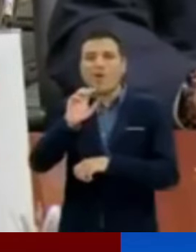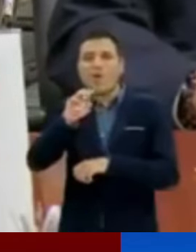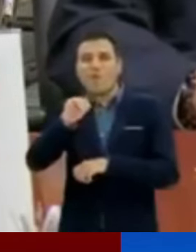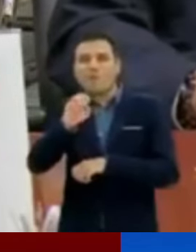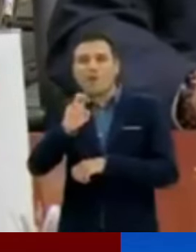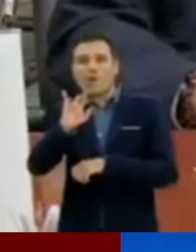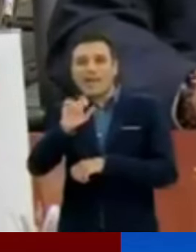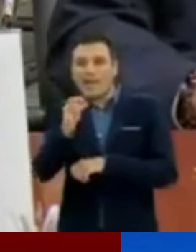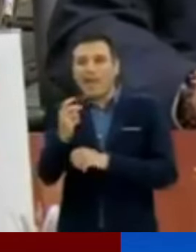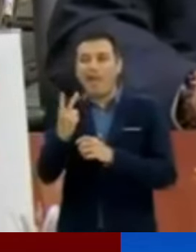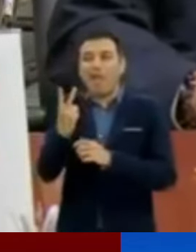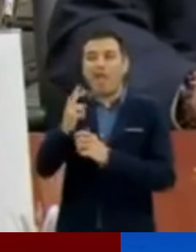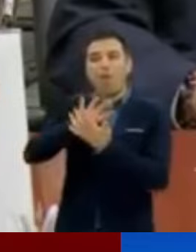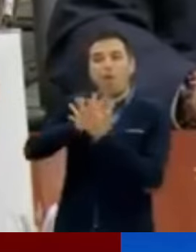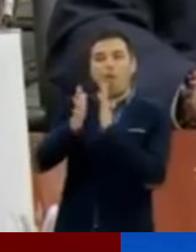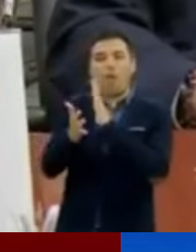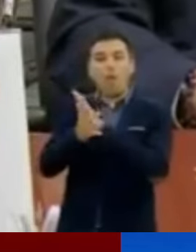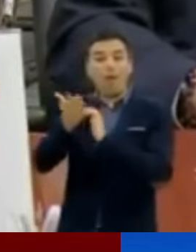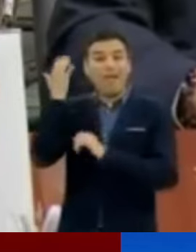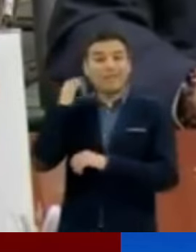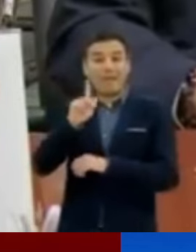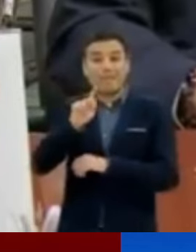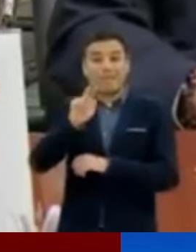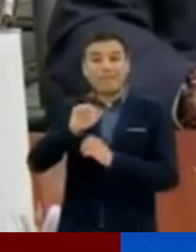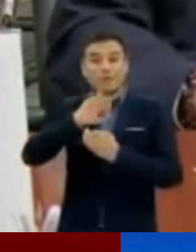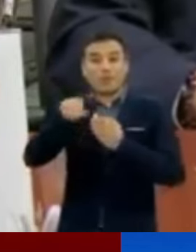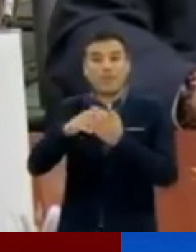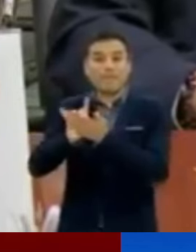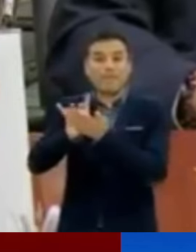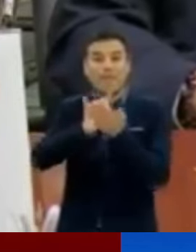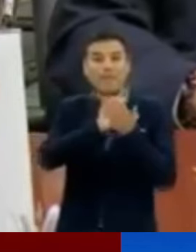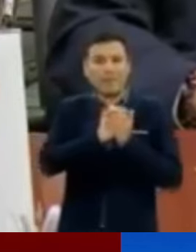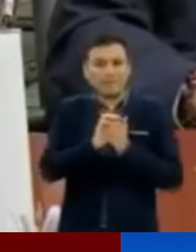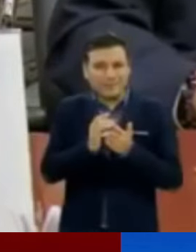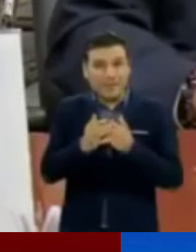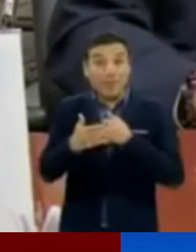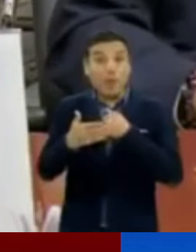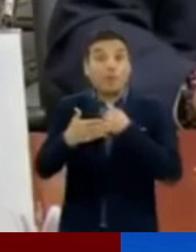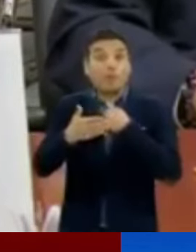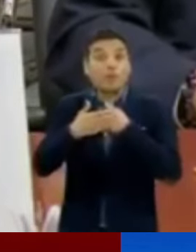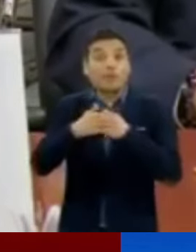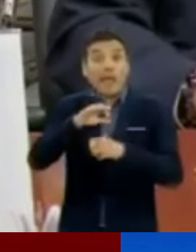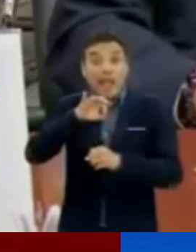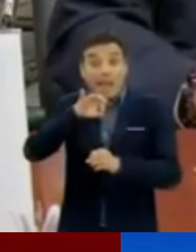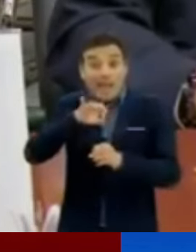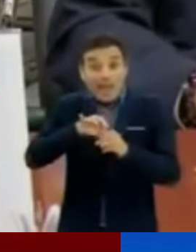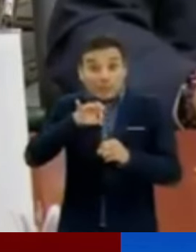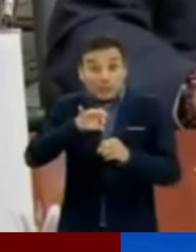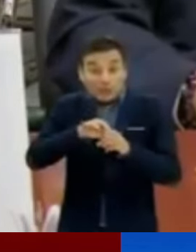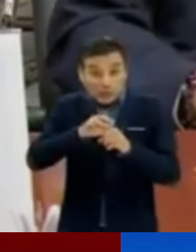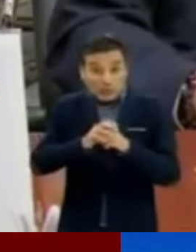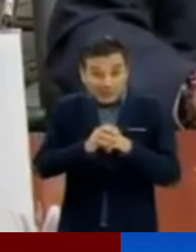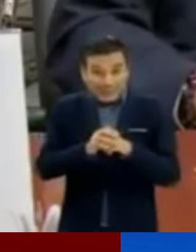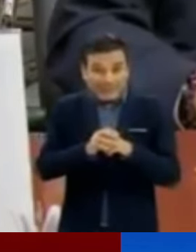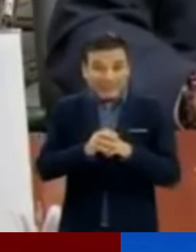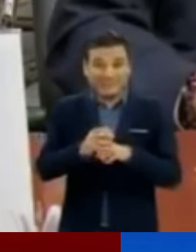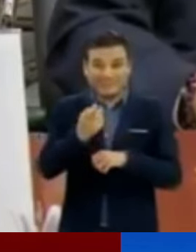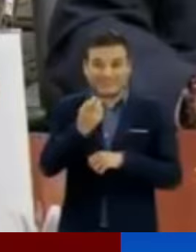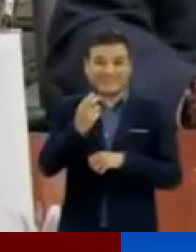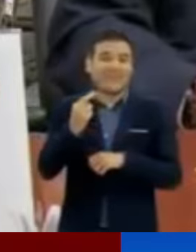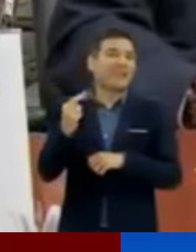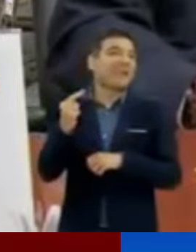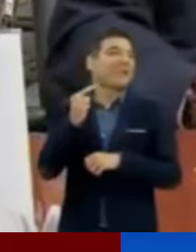partido corrupto de dos compadres que solo se van a pelear regidurías para la próxima elección que viene. A ese nivel y a